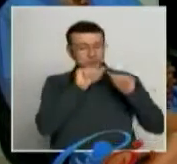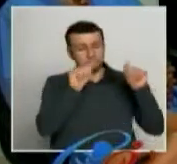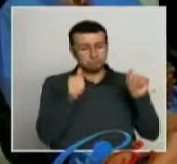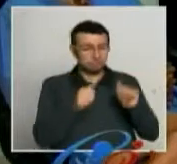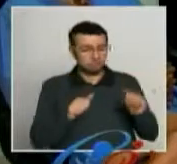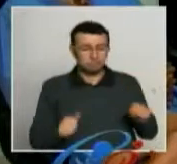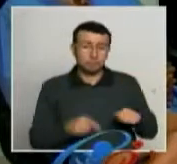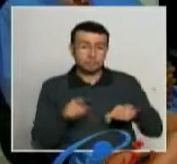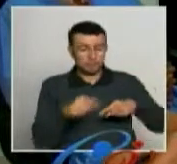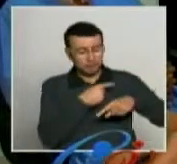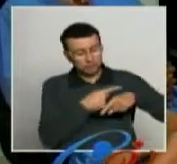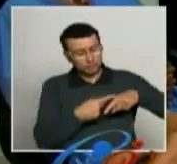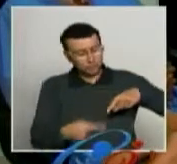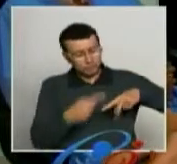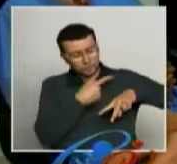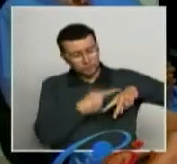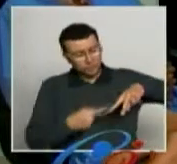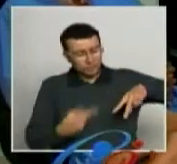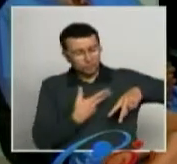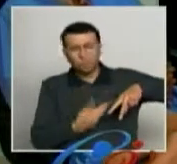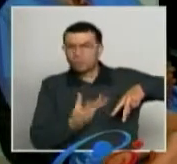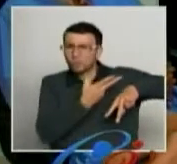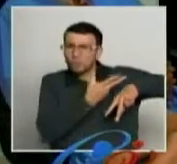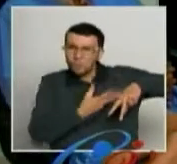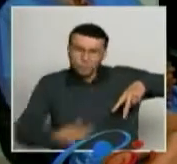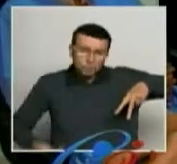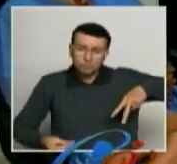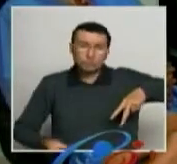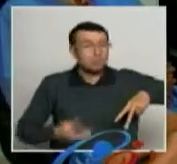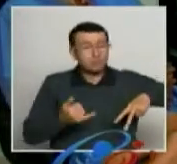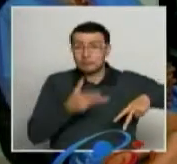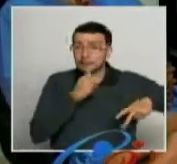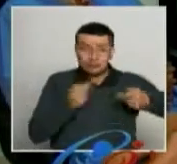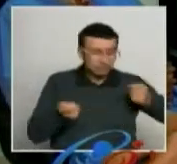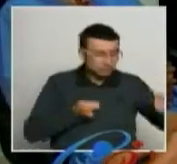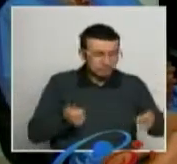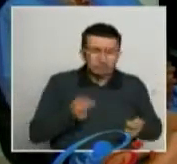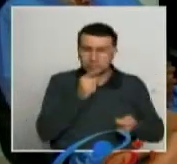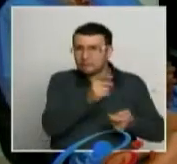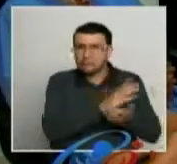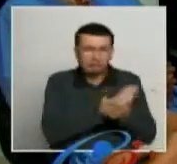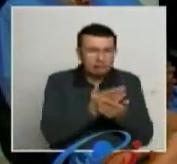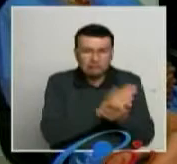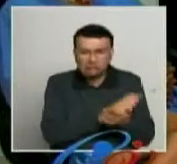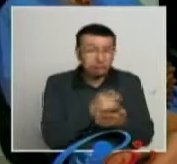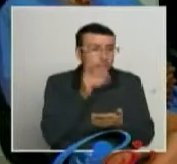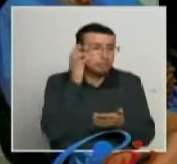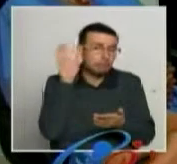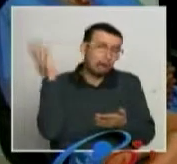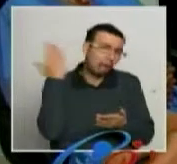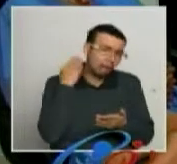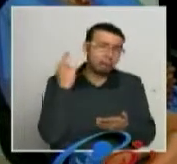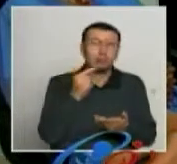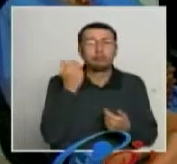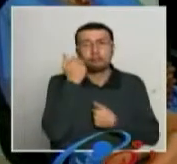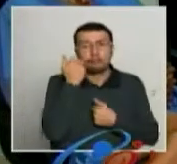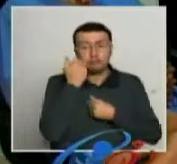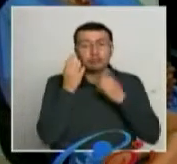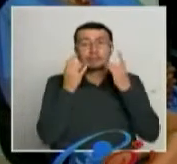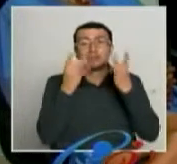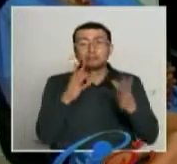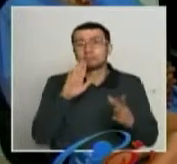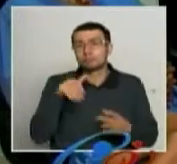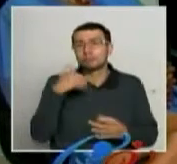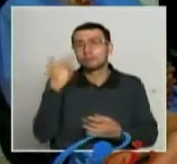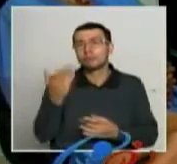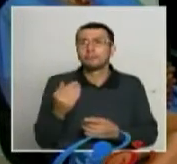muchas veces no son los más adecuados y a los sitios que son los menos adecuados. Entonces generalmente la recomendación que se